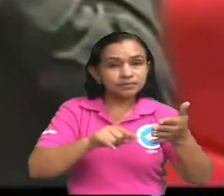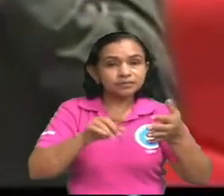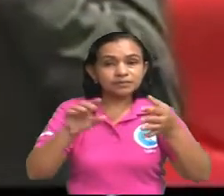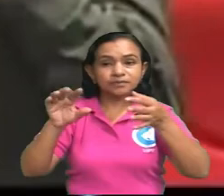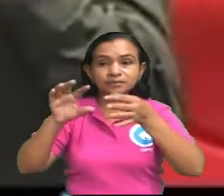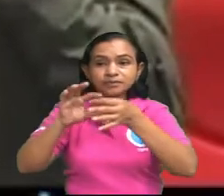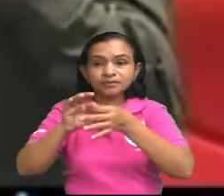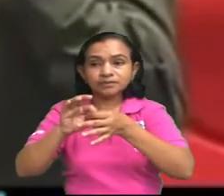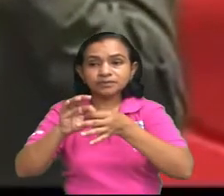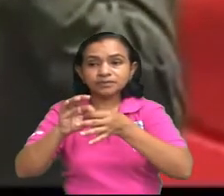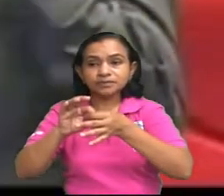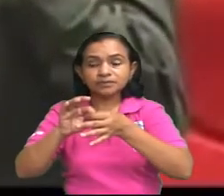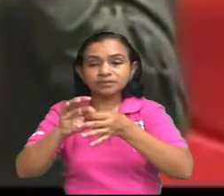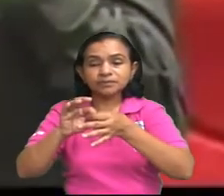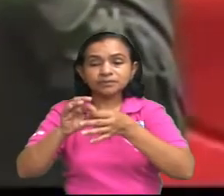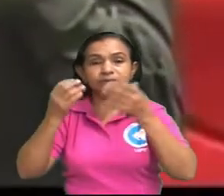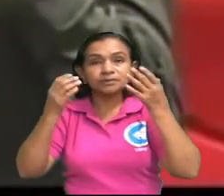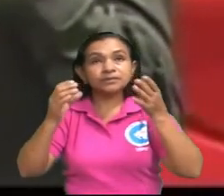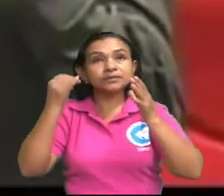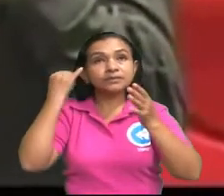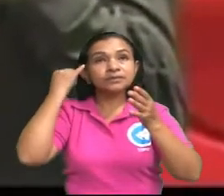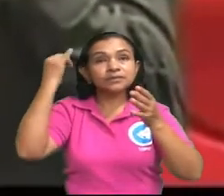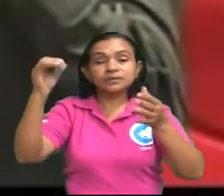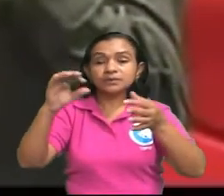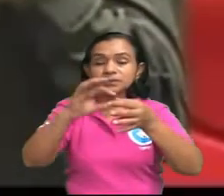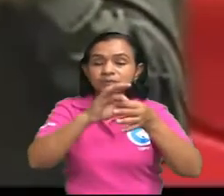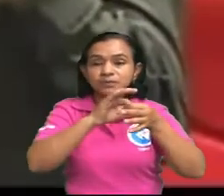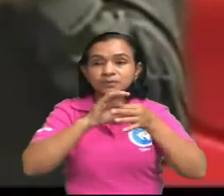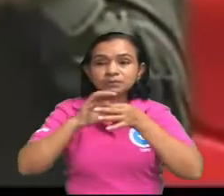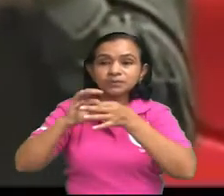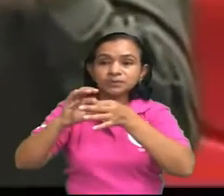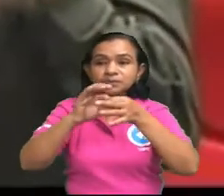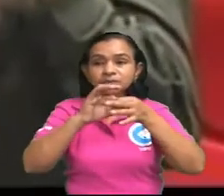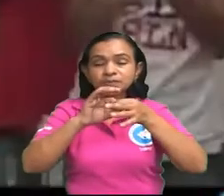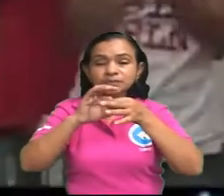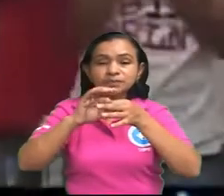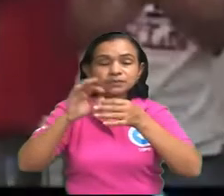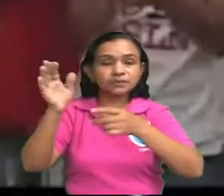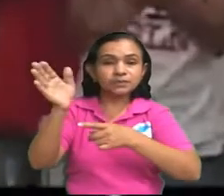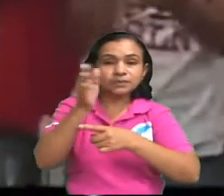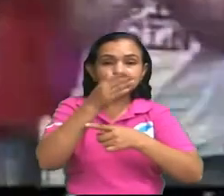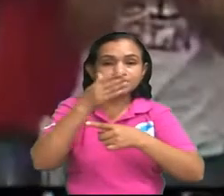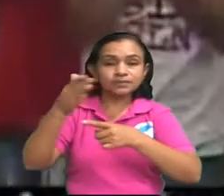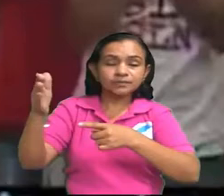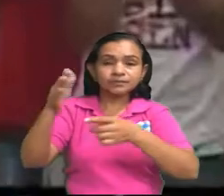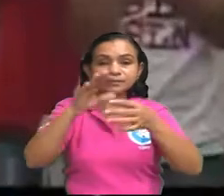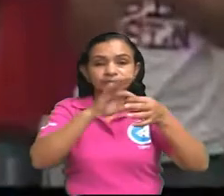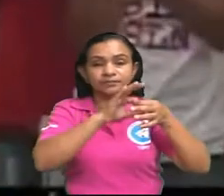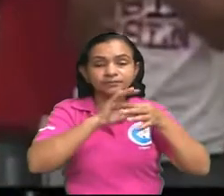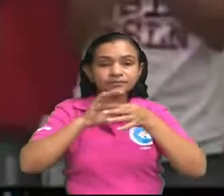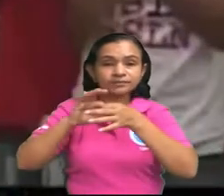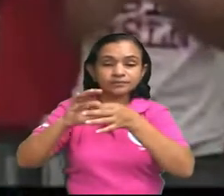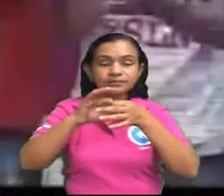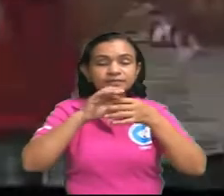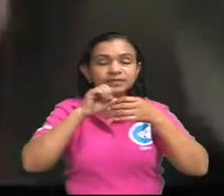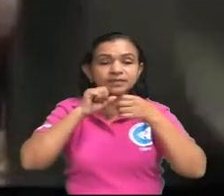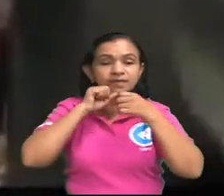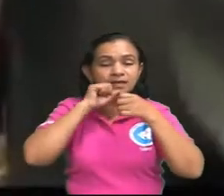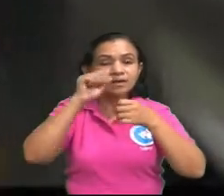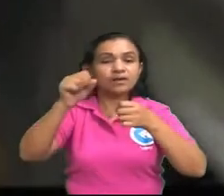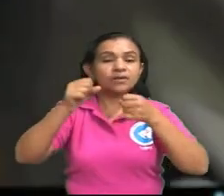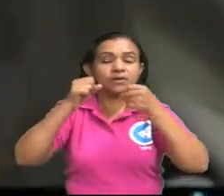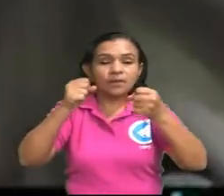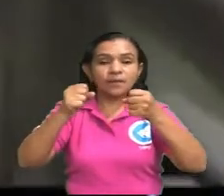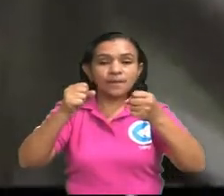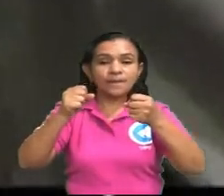unidos alrededor de nuestros principios, unidos alrededor de nuestras banderas, unidos alrededor de nuestros gritos de combate,